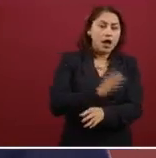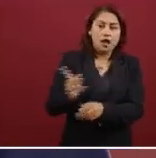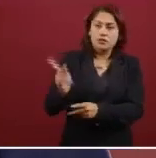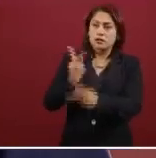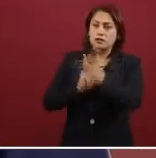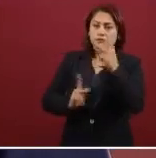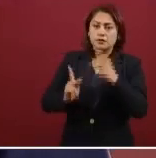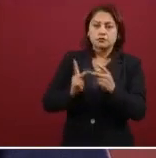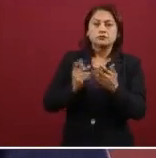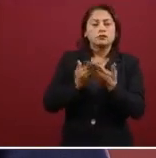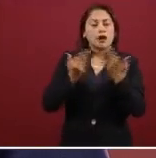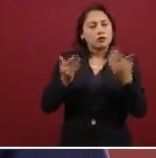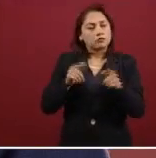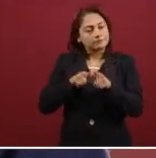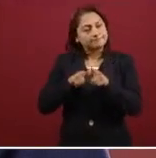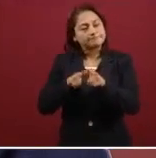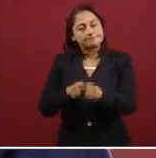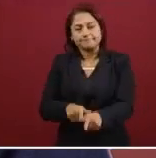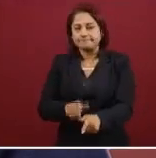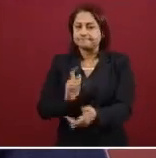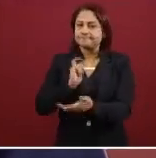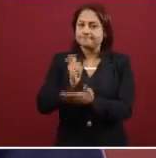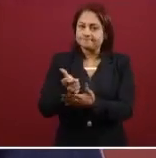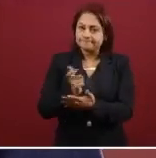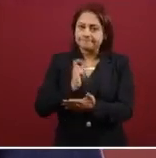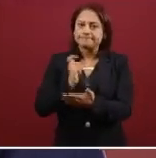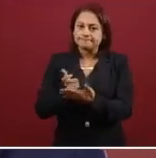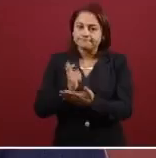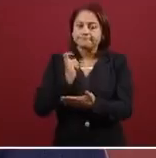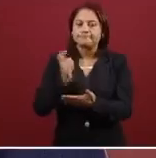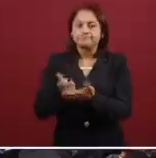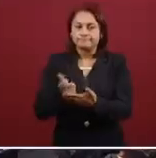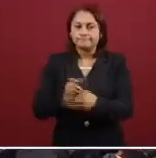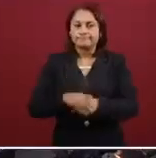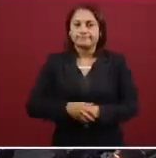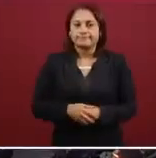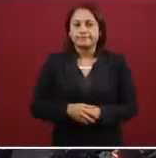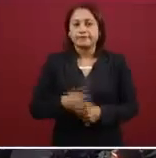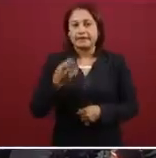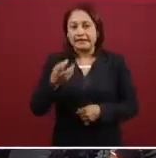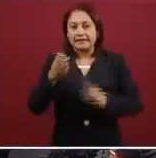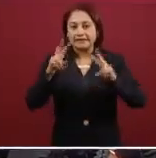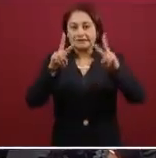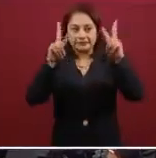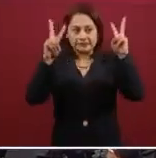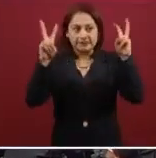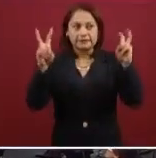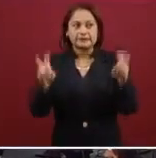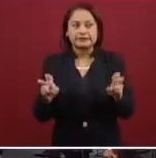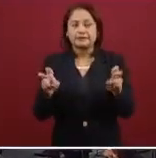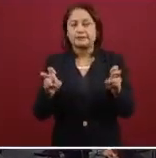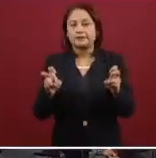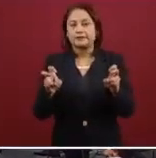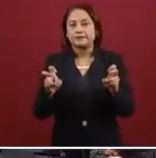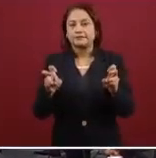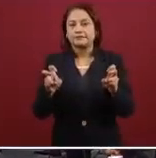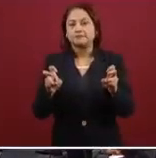que ese es otro tema que no se